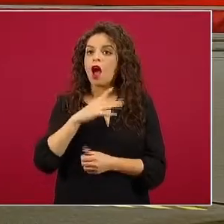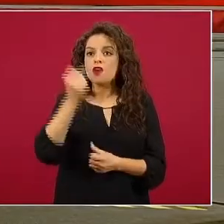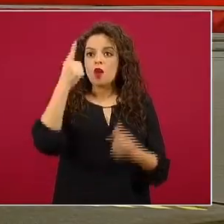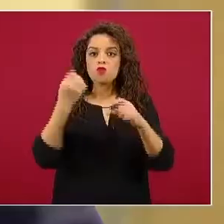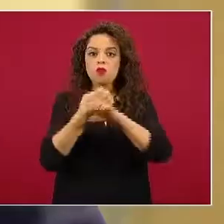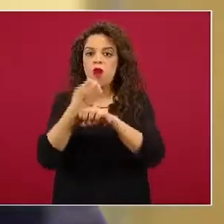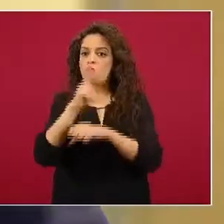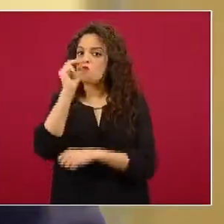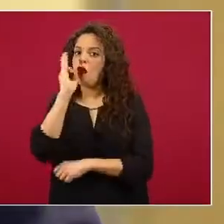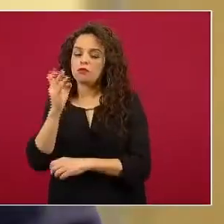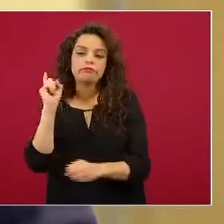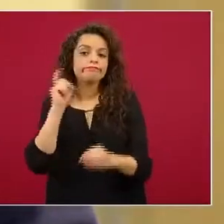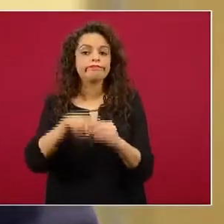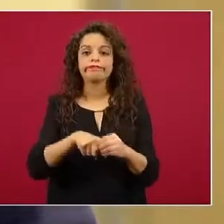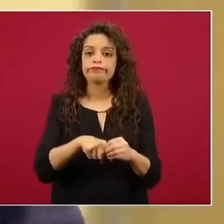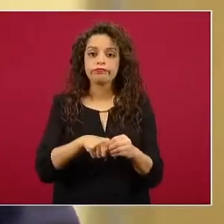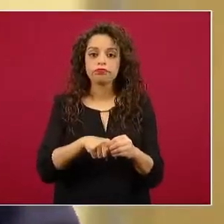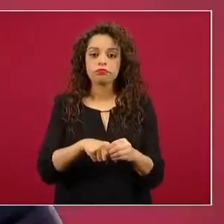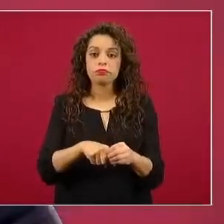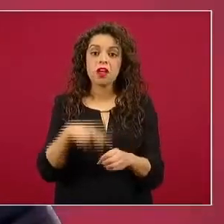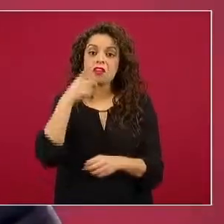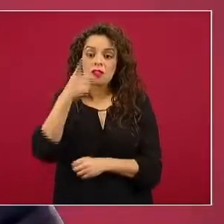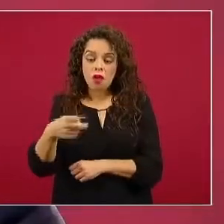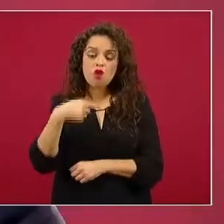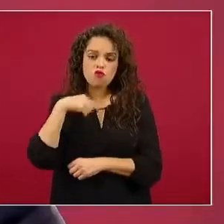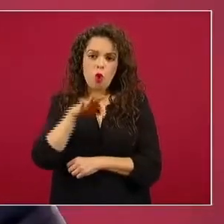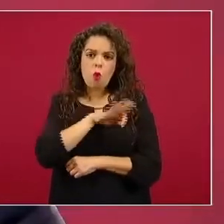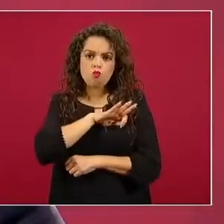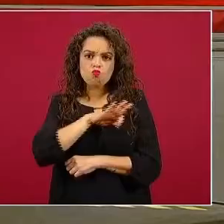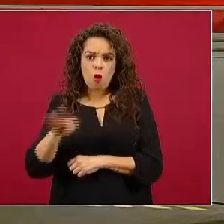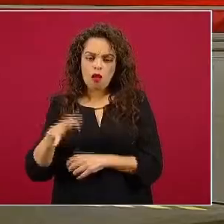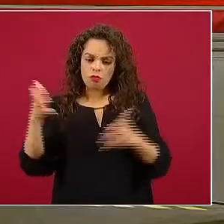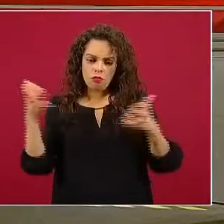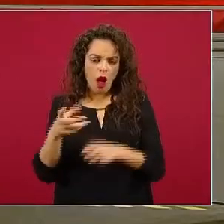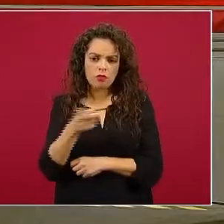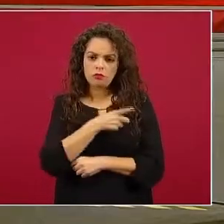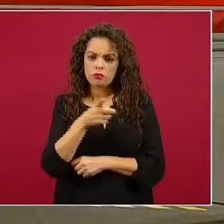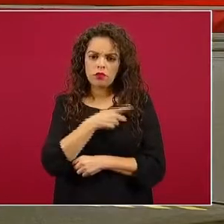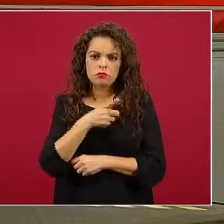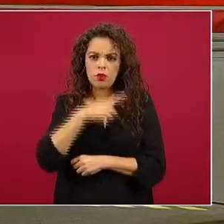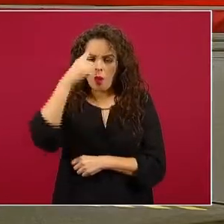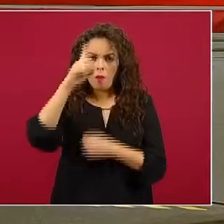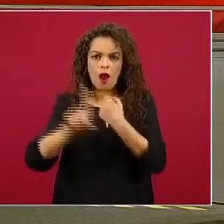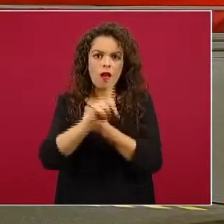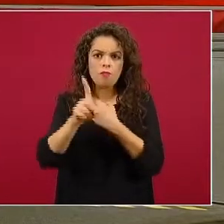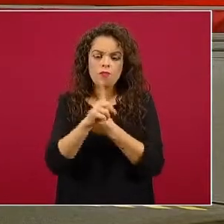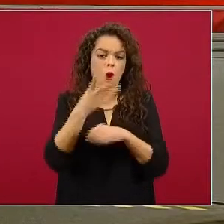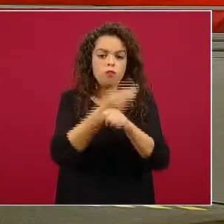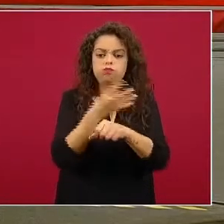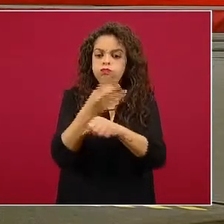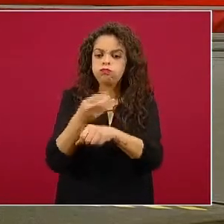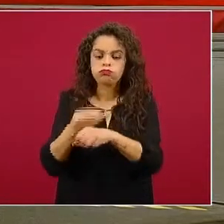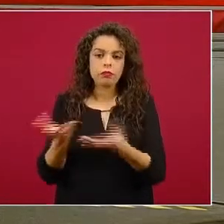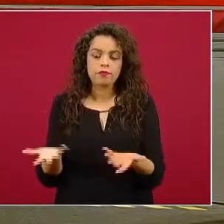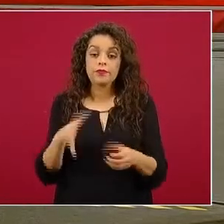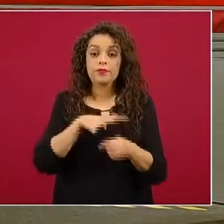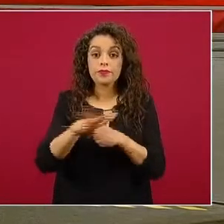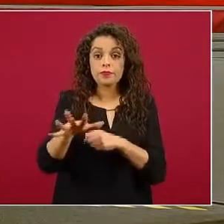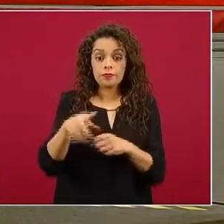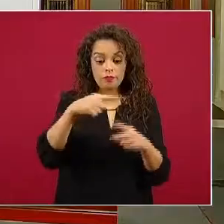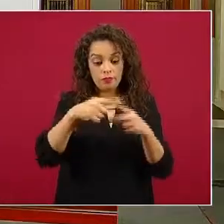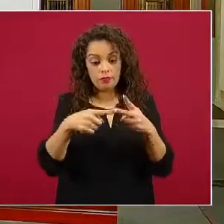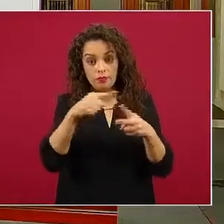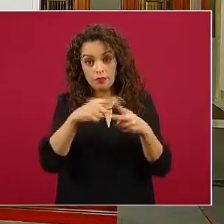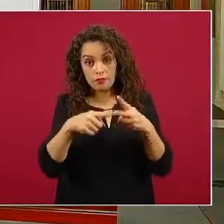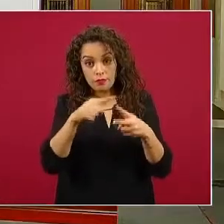y plantearon que pueden resolver las cosas por sí mismas. Entonces, cualquiera de los dos esquemas, quienes se adhirieron